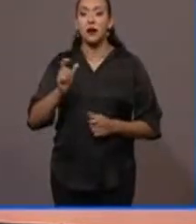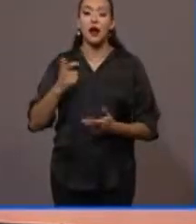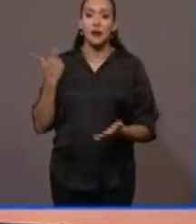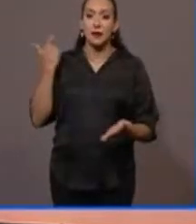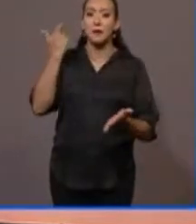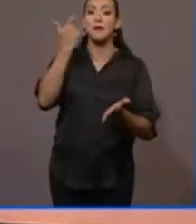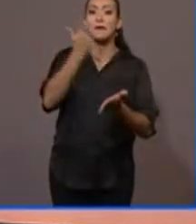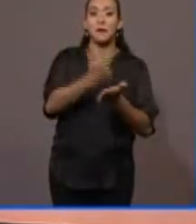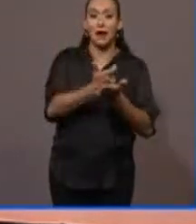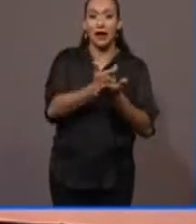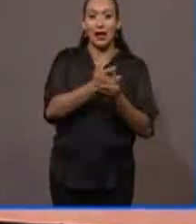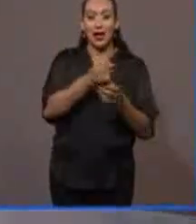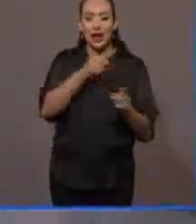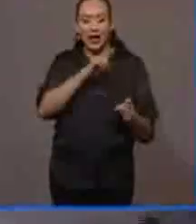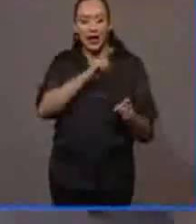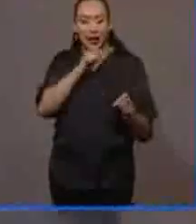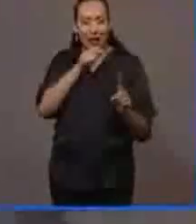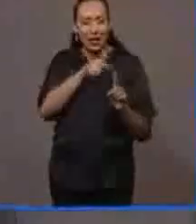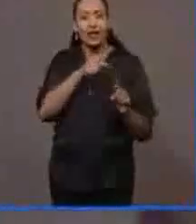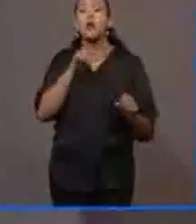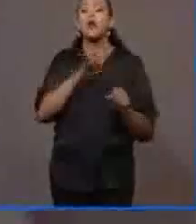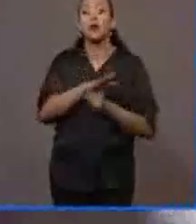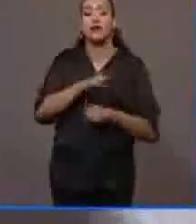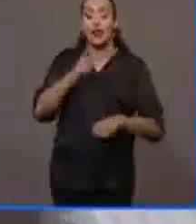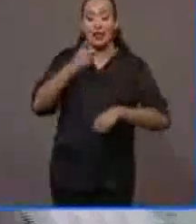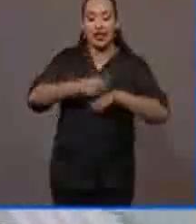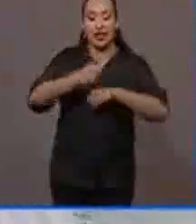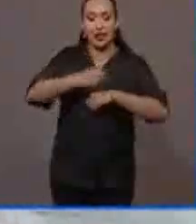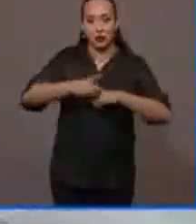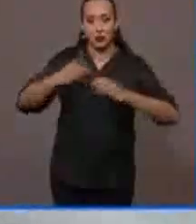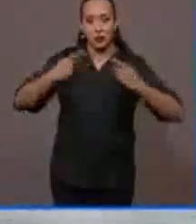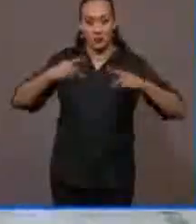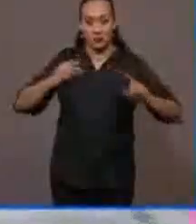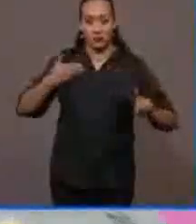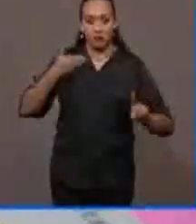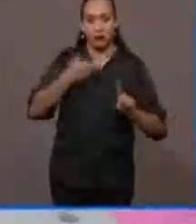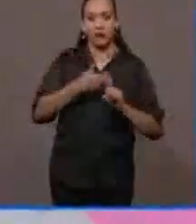la indemnización específica por daño físico